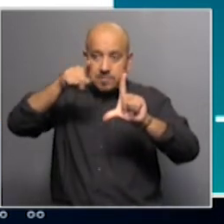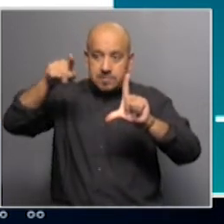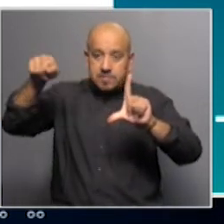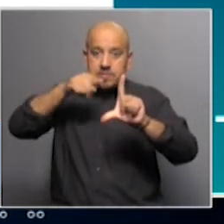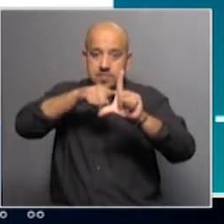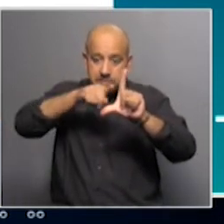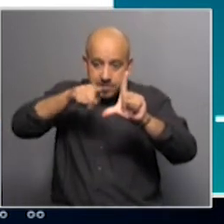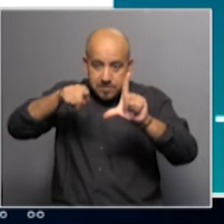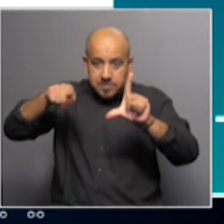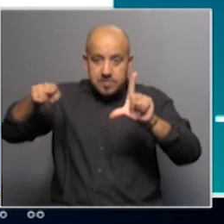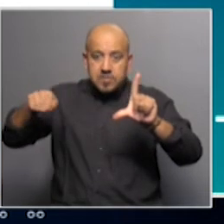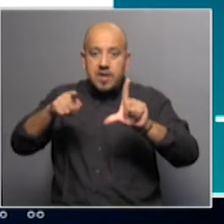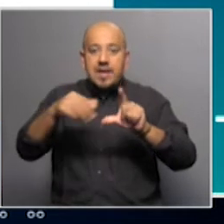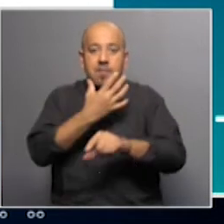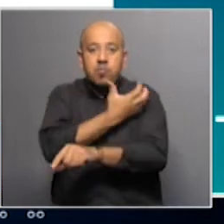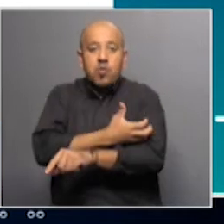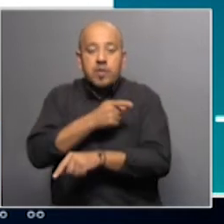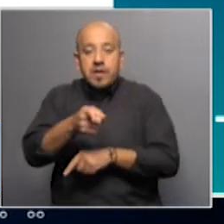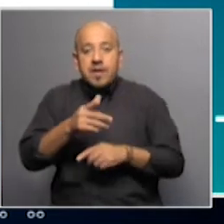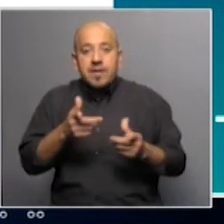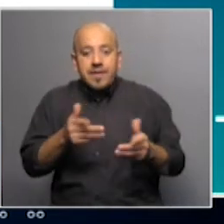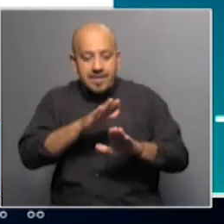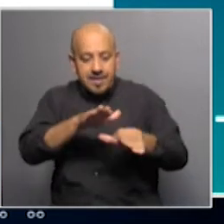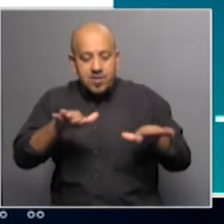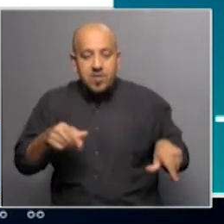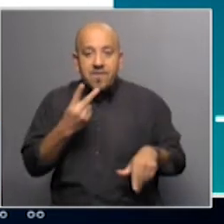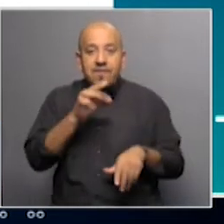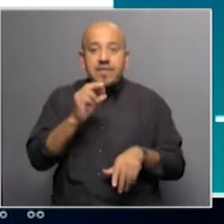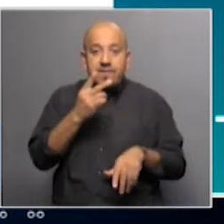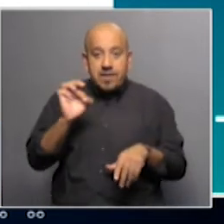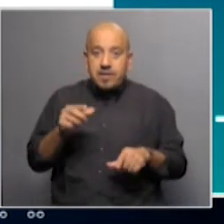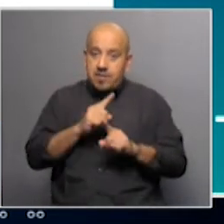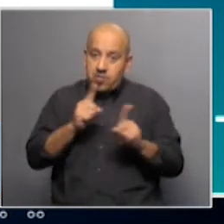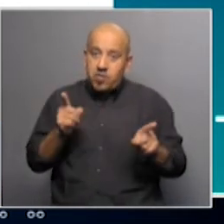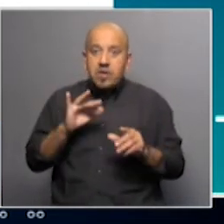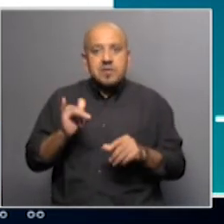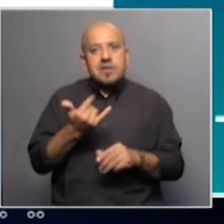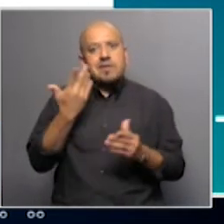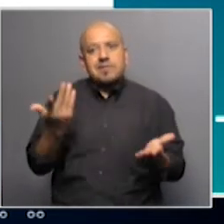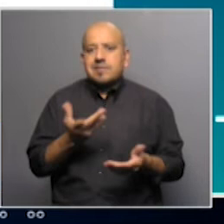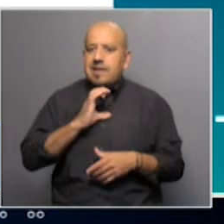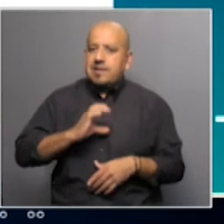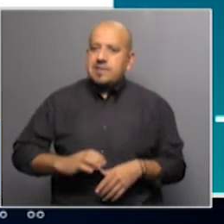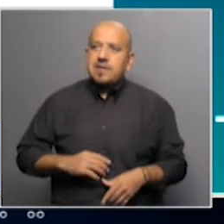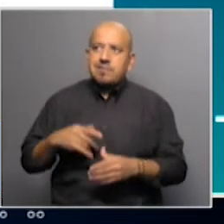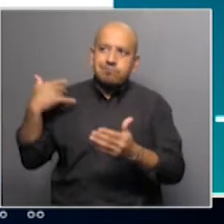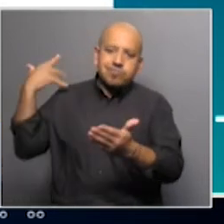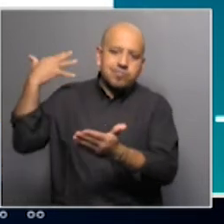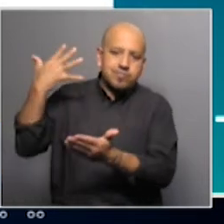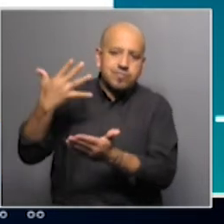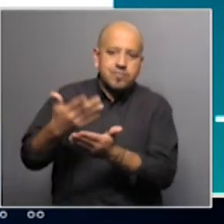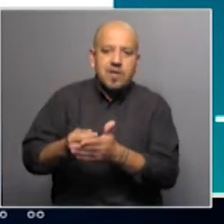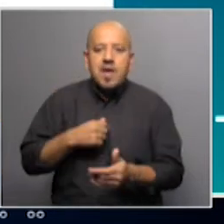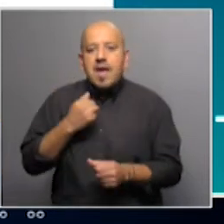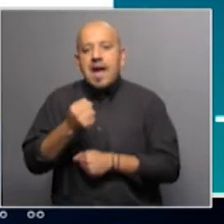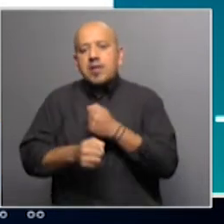de infantilización de la pobreza no es un fenómeno del 2020, es un fenómeno que viene de varias décadas atrás, ¿sí? Y lo segundo es cómo el